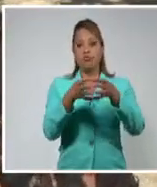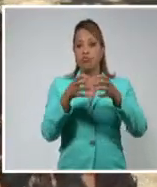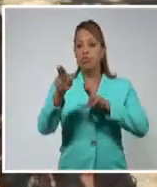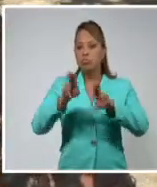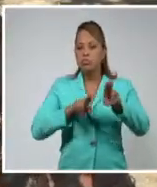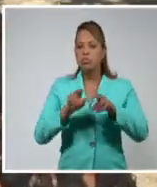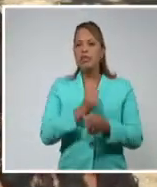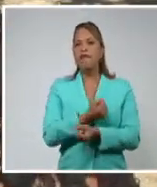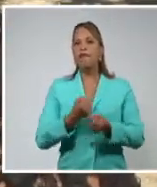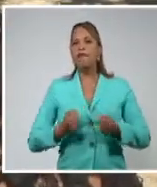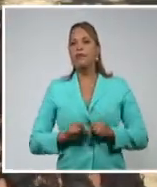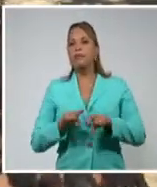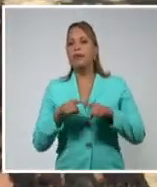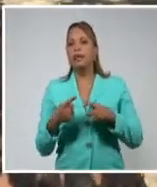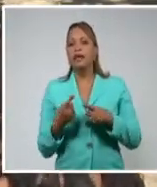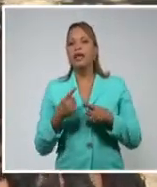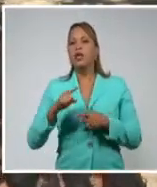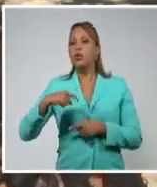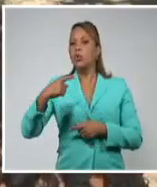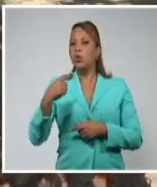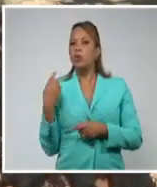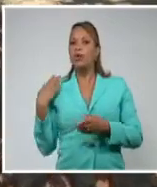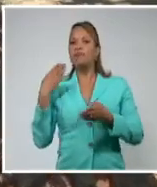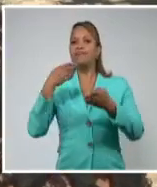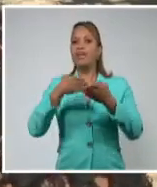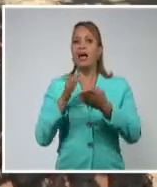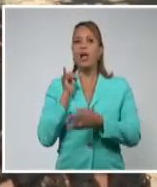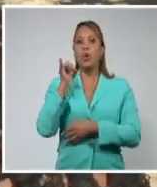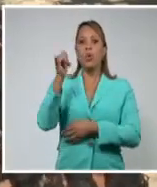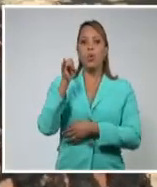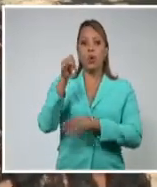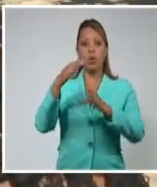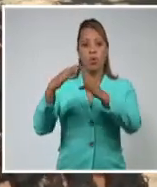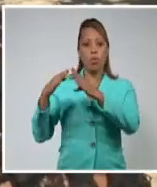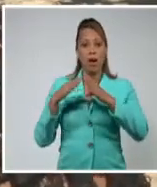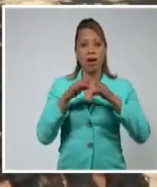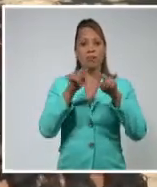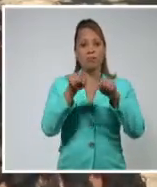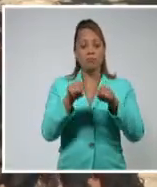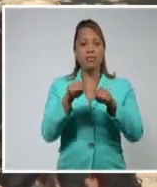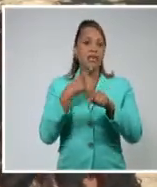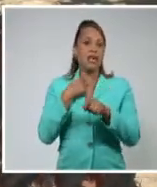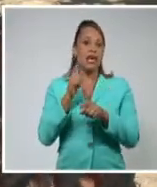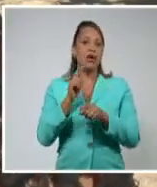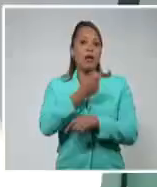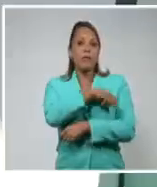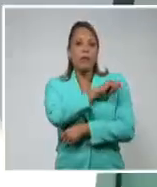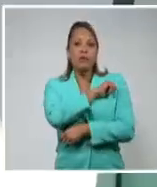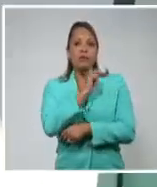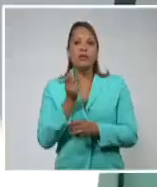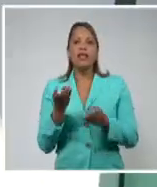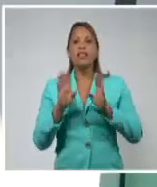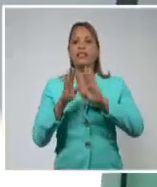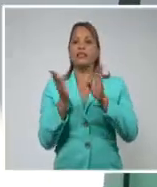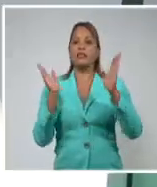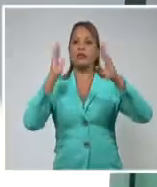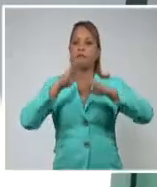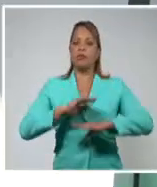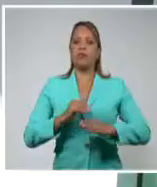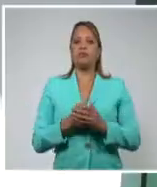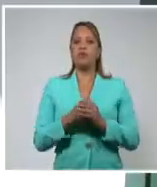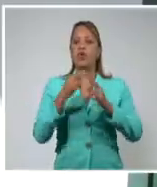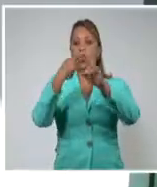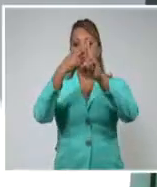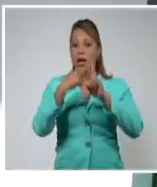se esfuerza cada día por estar llegando a esos lugares tan intrincados y que hoy la población no tiene una tienda correspondiente. Por una lista